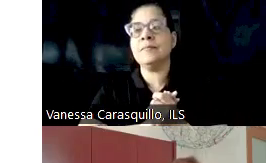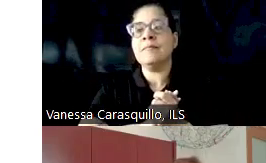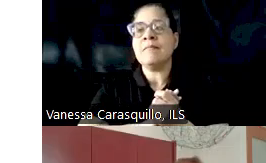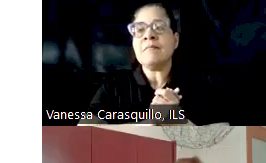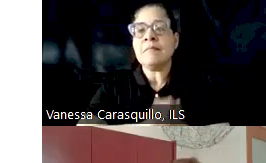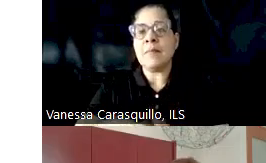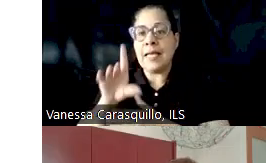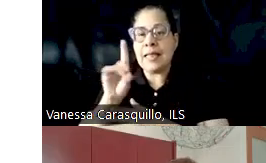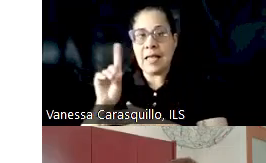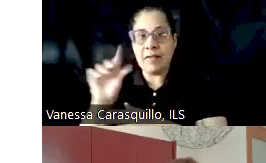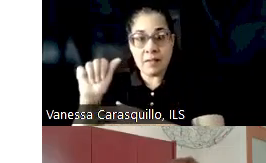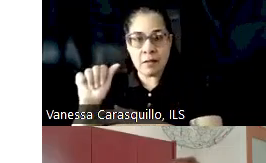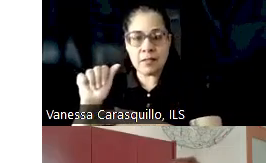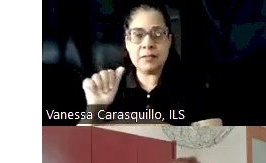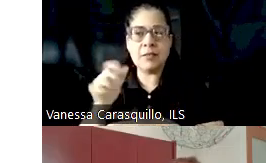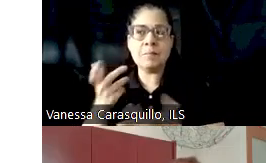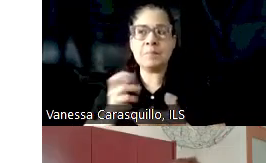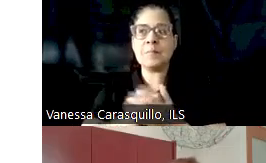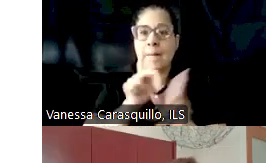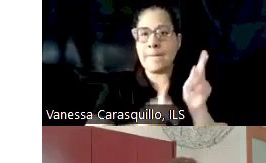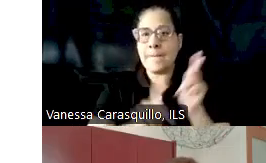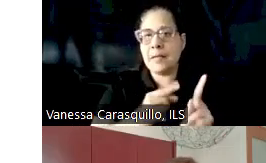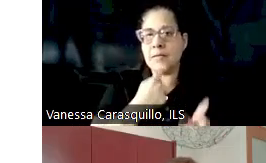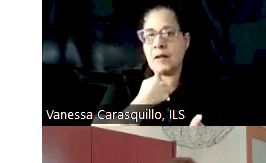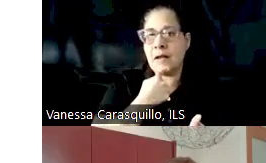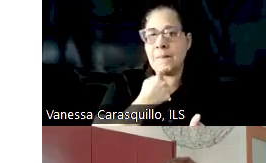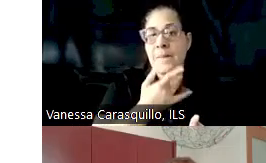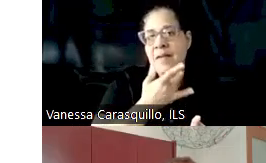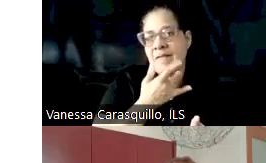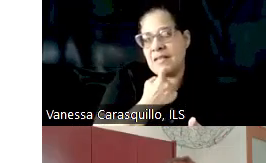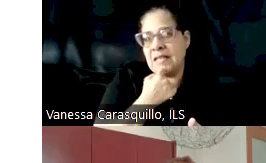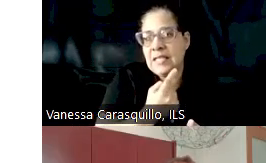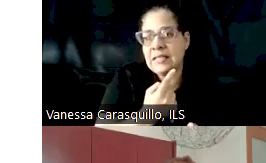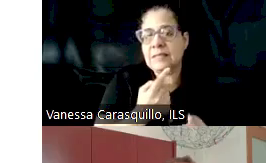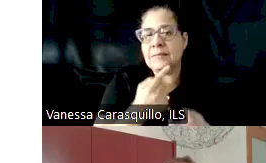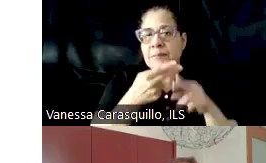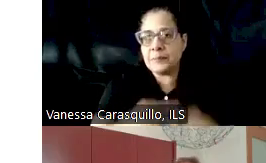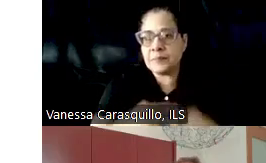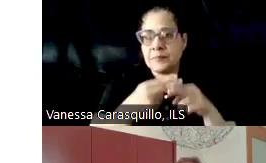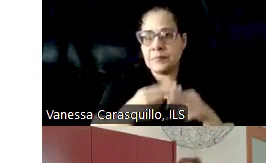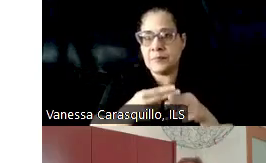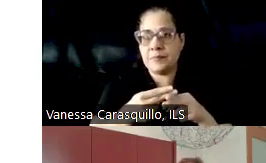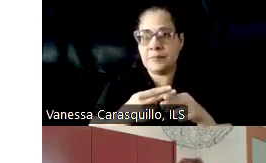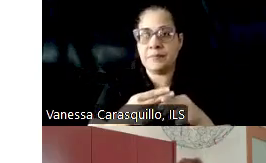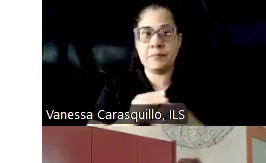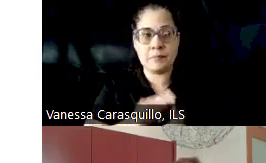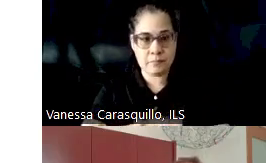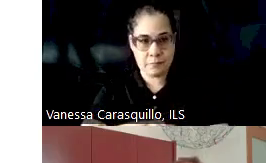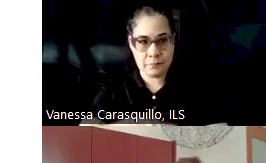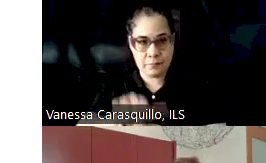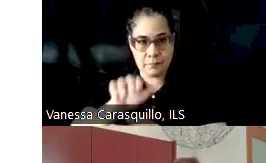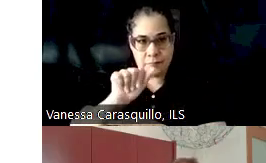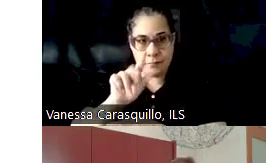es que hay autores que prefieren llamarle, en lugar de déficit de atención, llamarle una disregulación en la